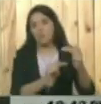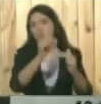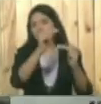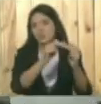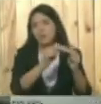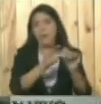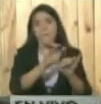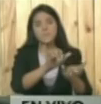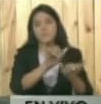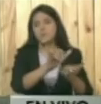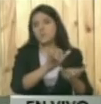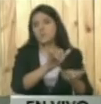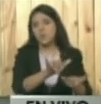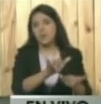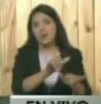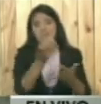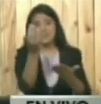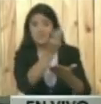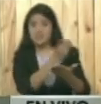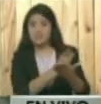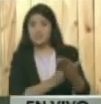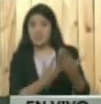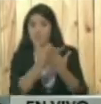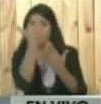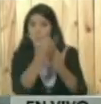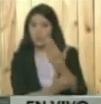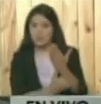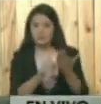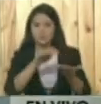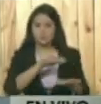desde el propio diseño del proyecto,